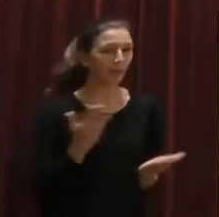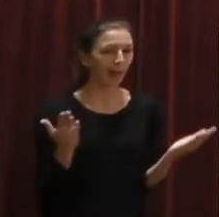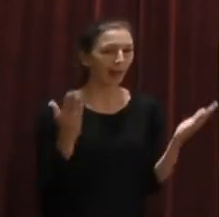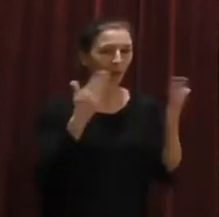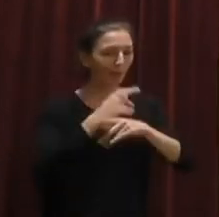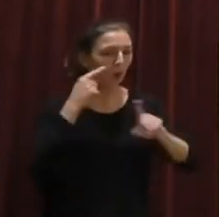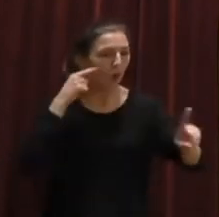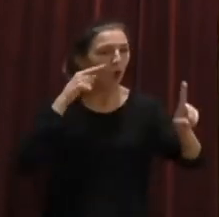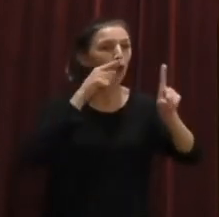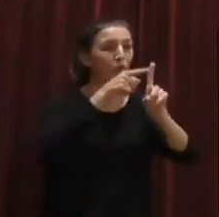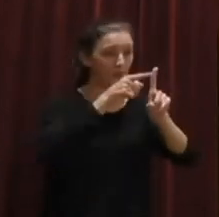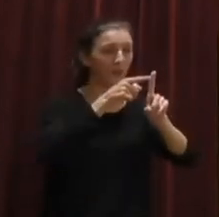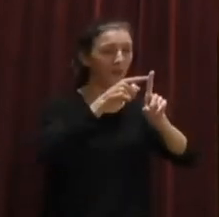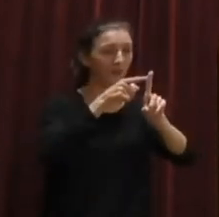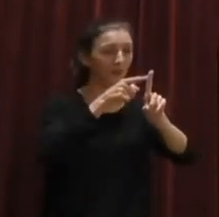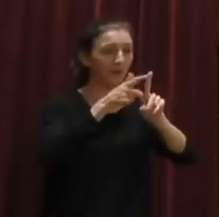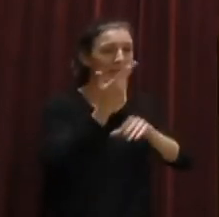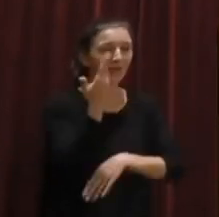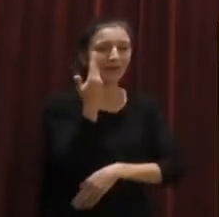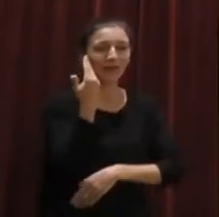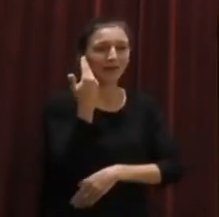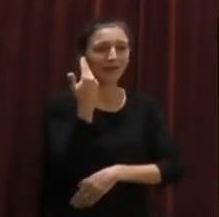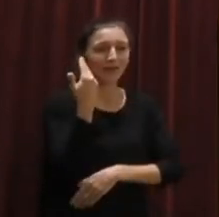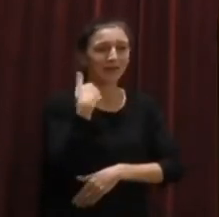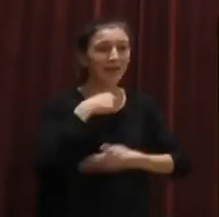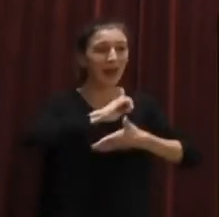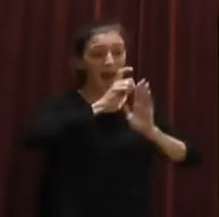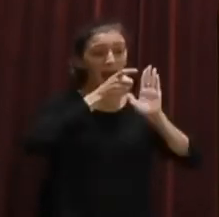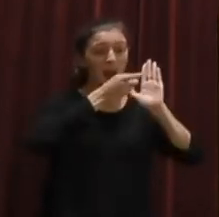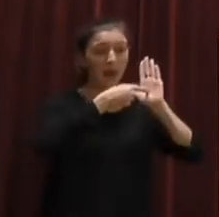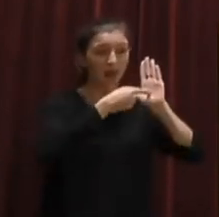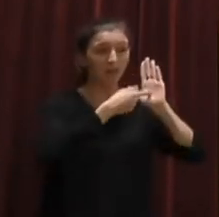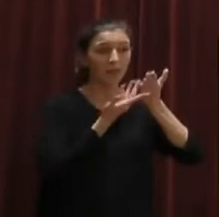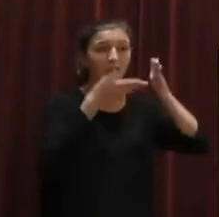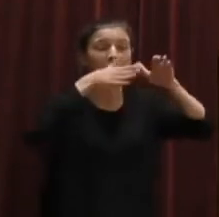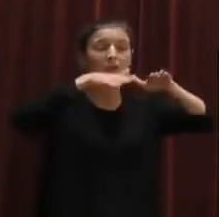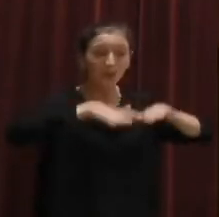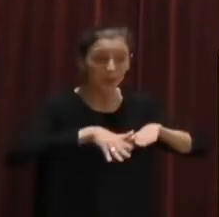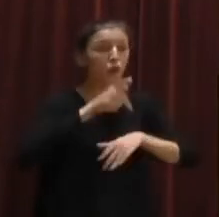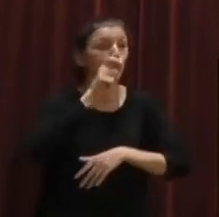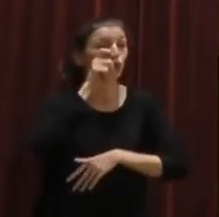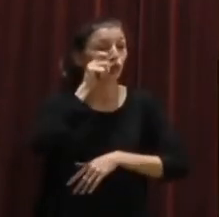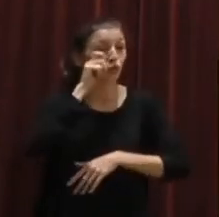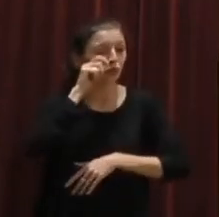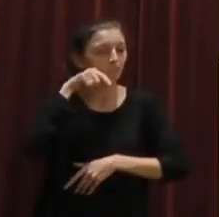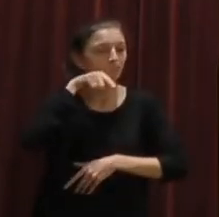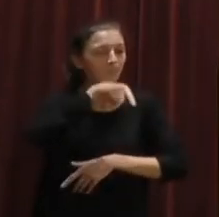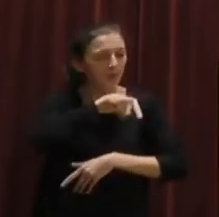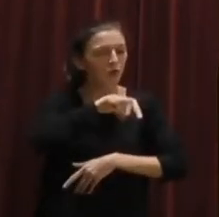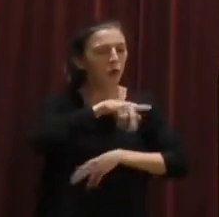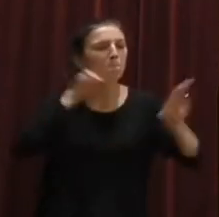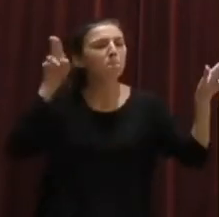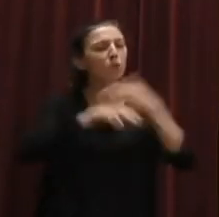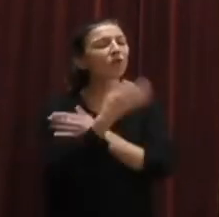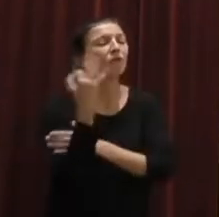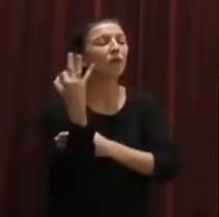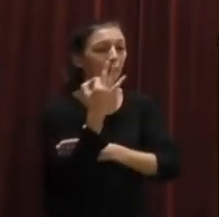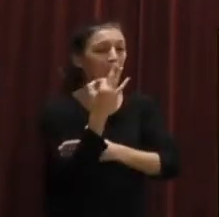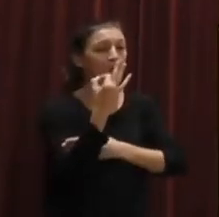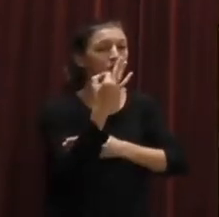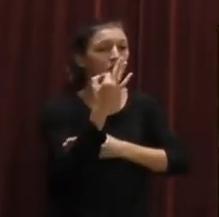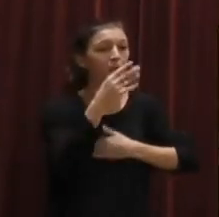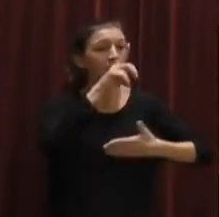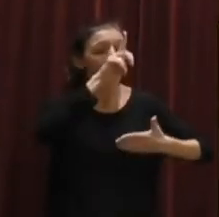para que se materialice de una vez por todas las pretensiones de la Ley de Estancias Turísticas que prohíbe el alquiler vacacional en